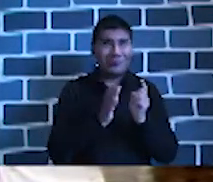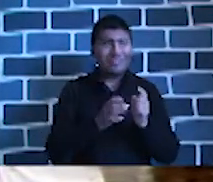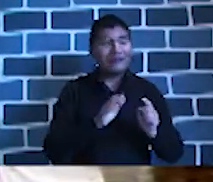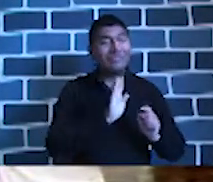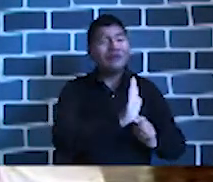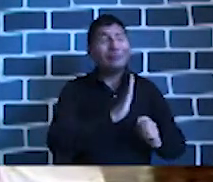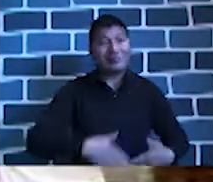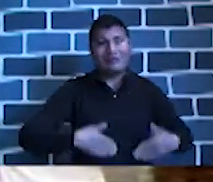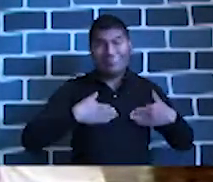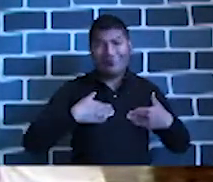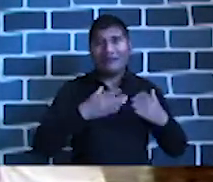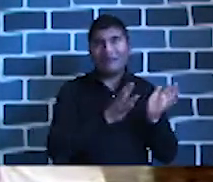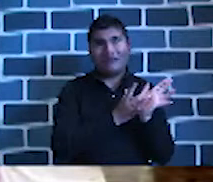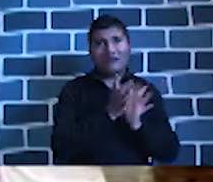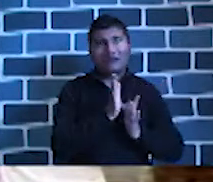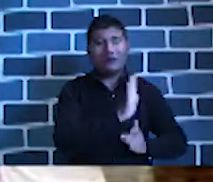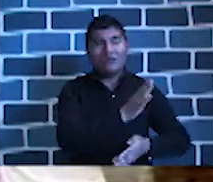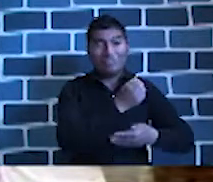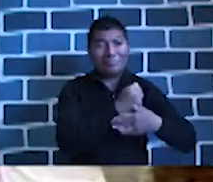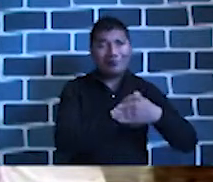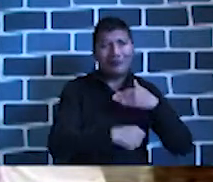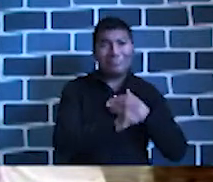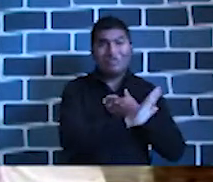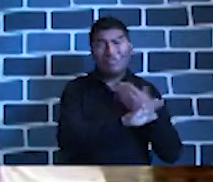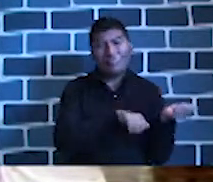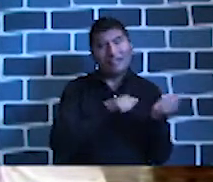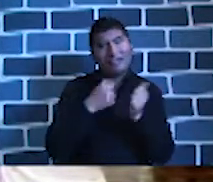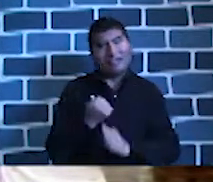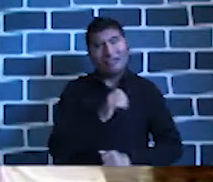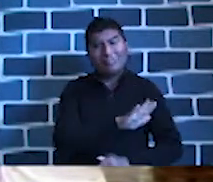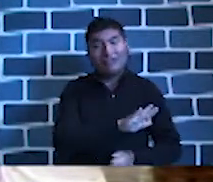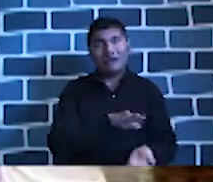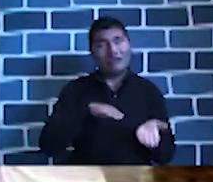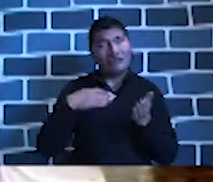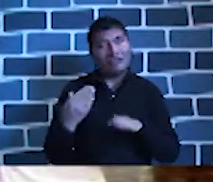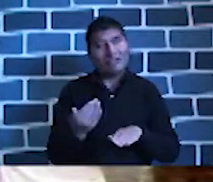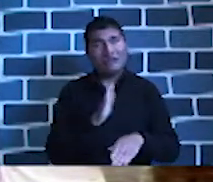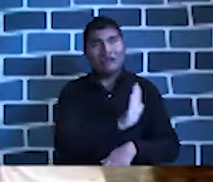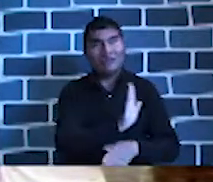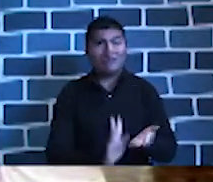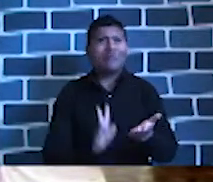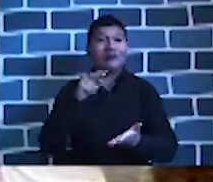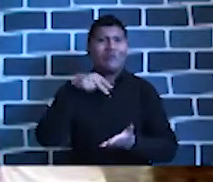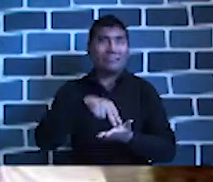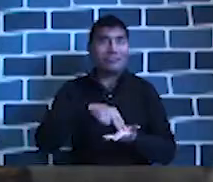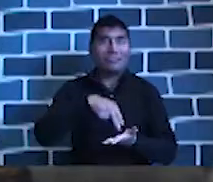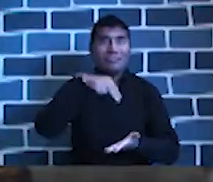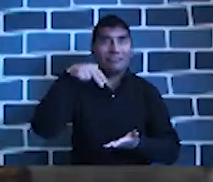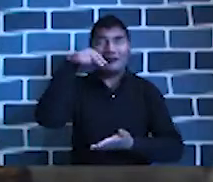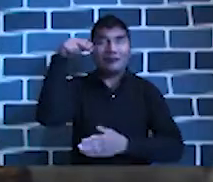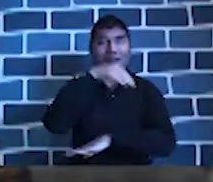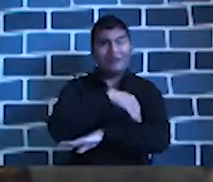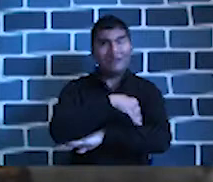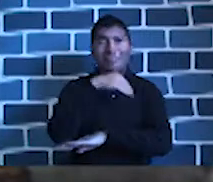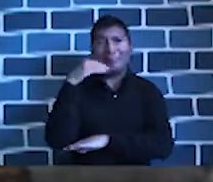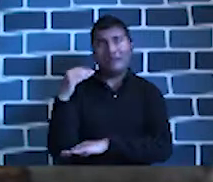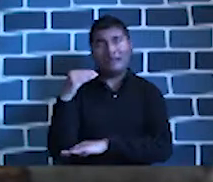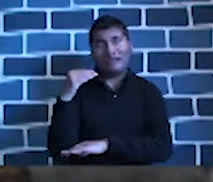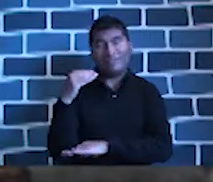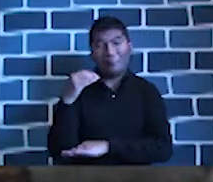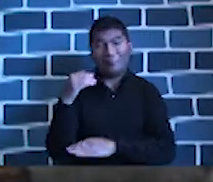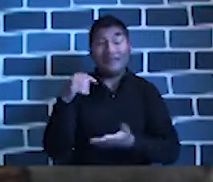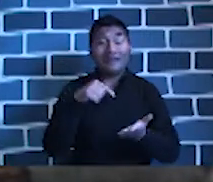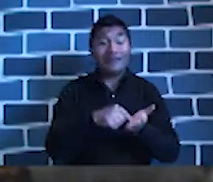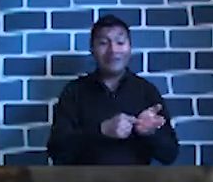Jesús, el nacimiento, el bautismo, la muerte, la resurrección, la ascensión al cielo. En